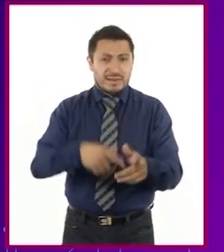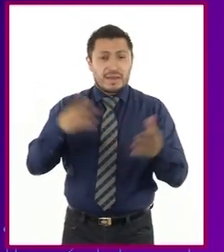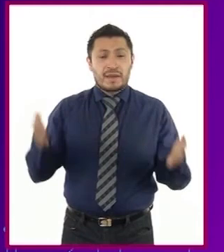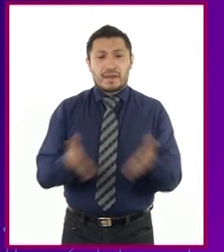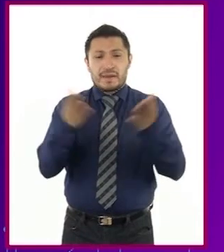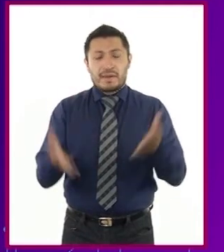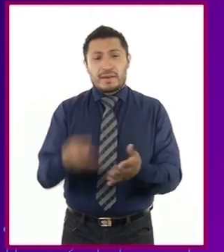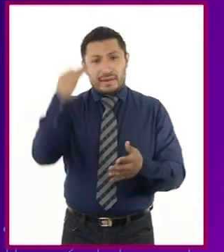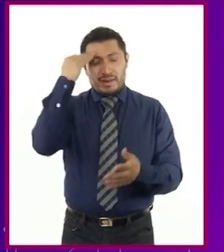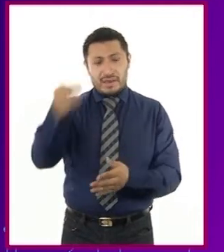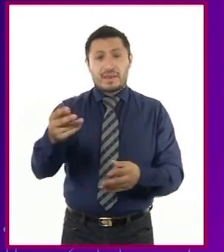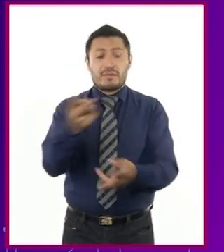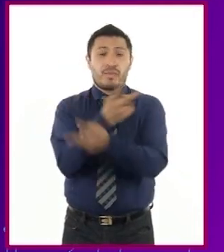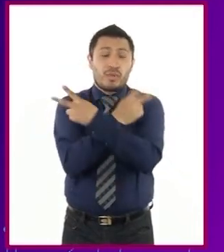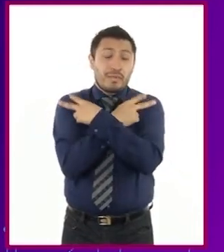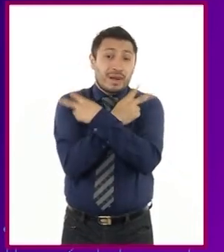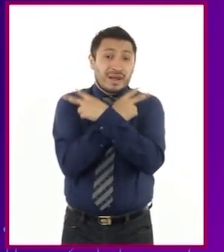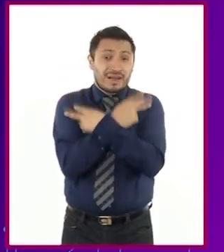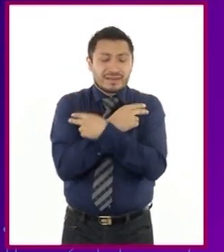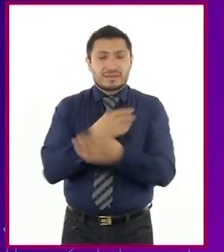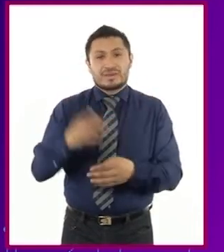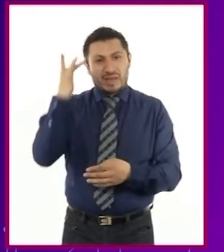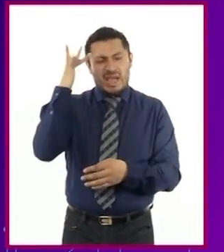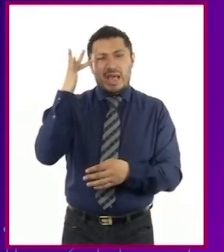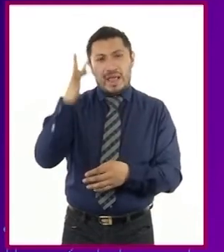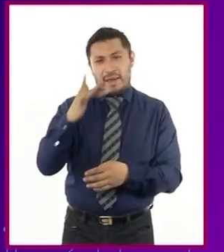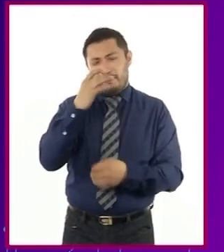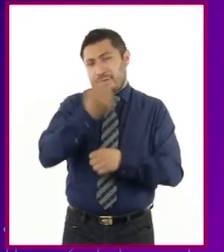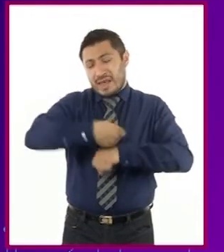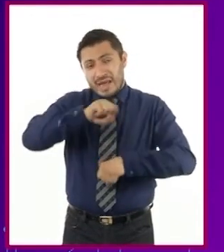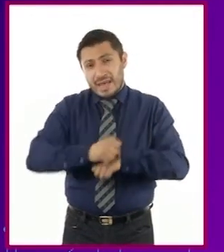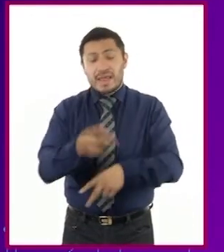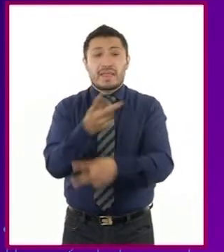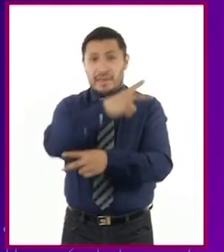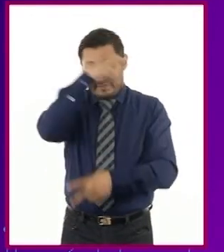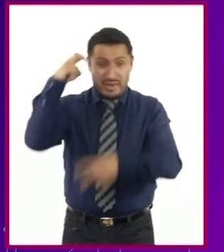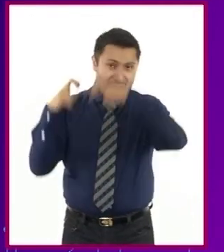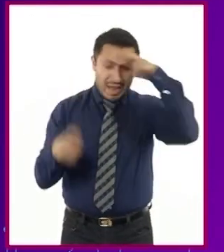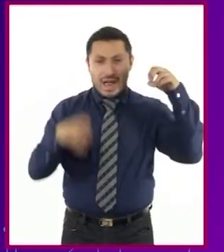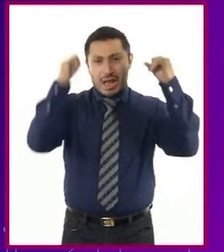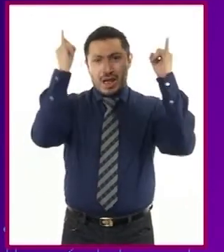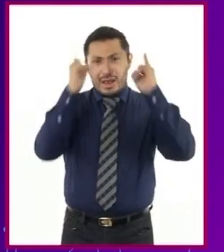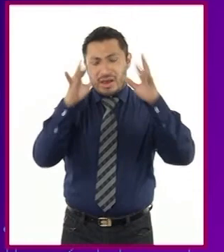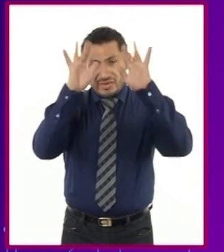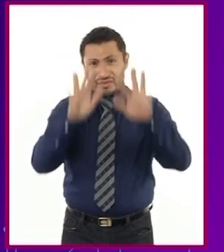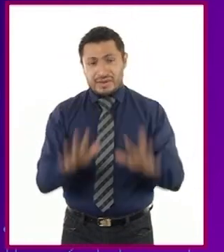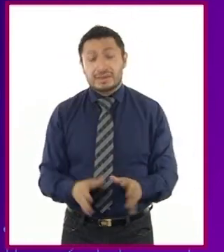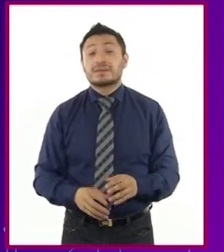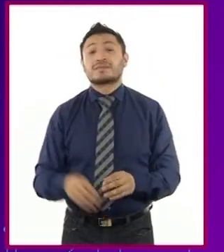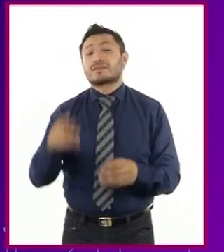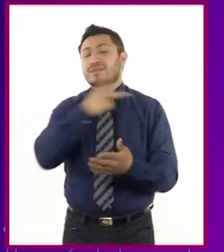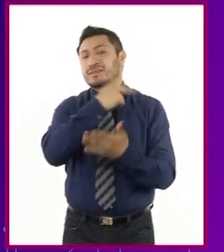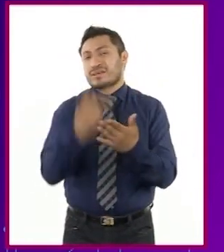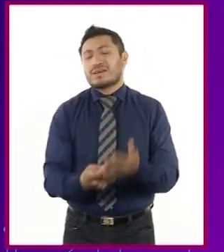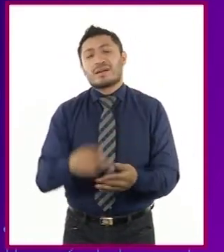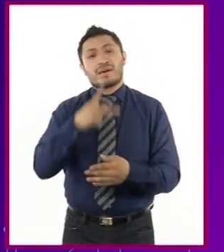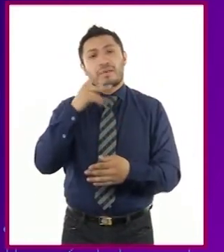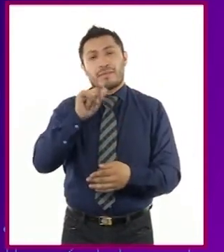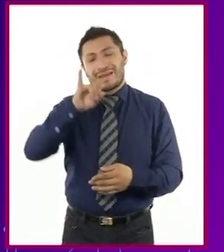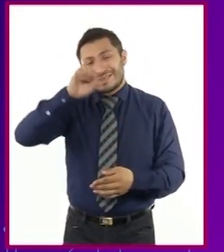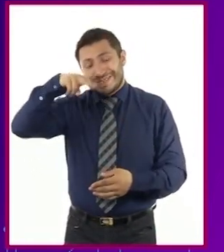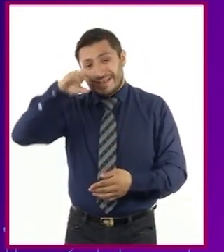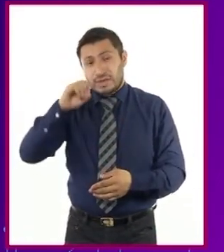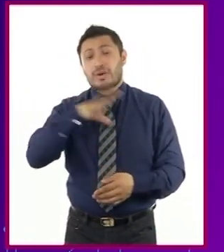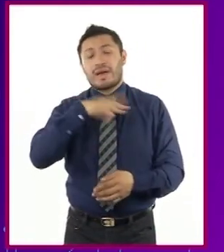en los periodos de mayor afluencia, Semana Santa, verano e invierno. El programa Paisano también cuenta con